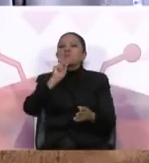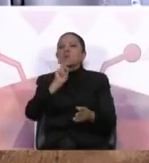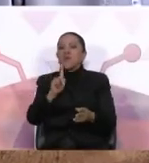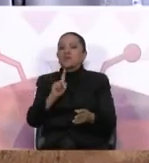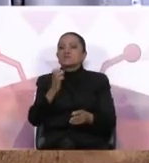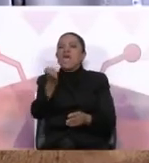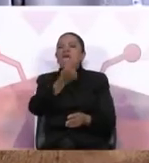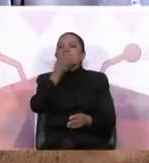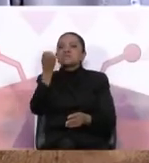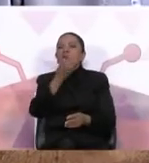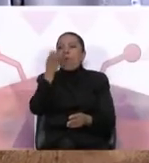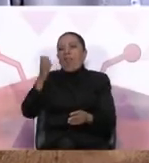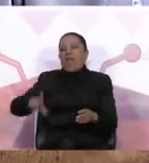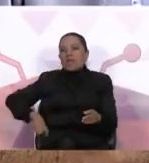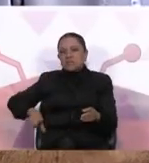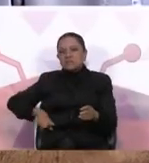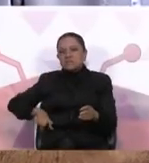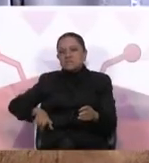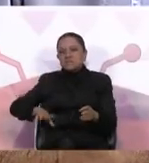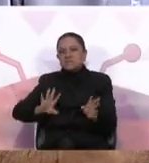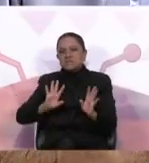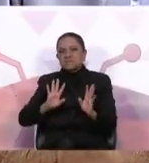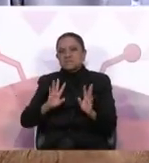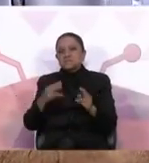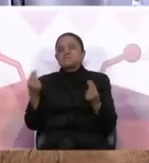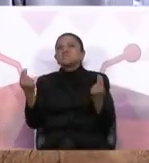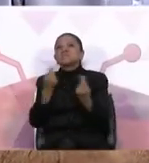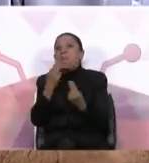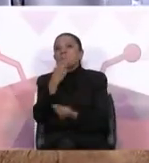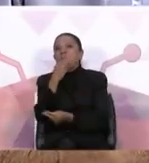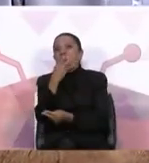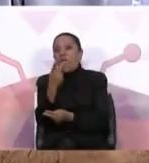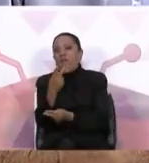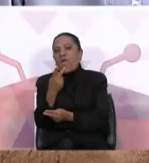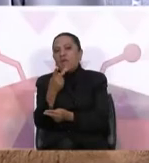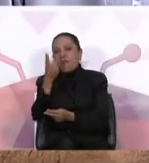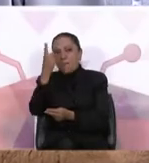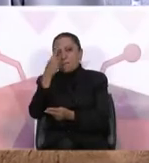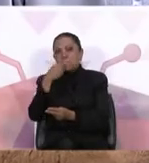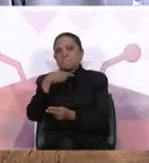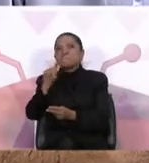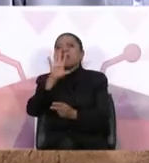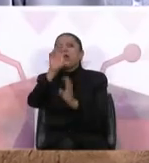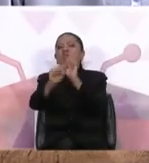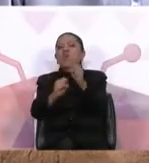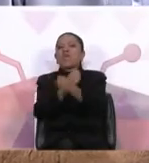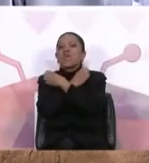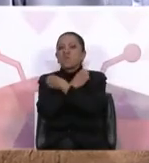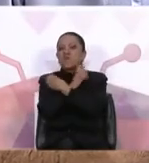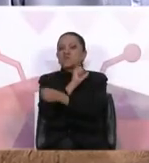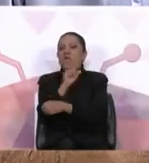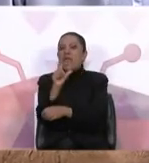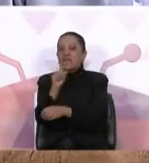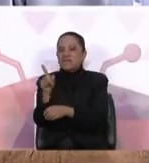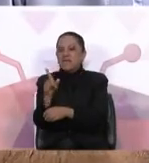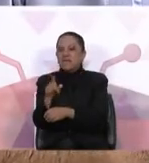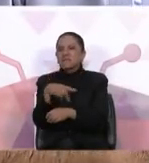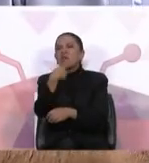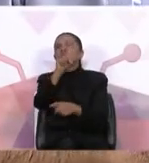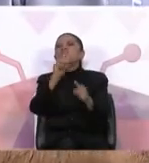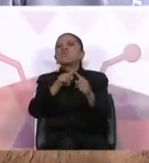hay que mejorarlas para que logremos educación de calidad con quién se sienta agradecida